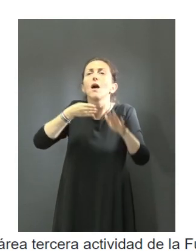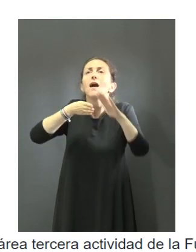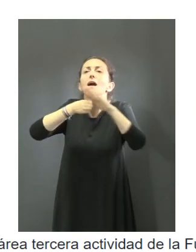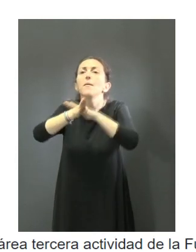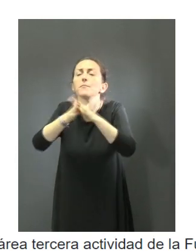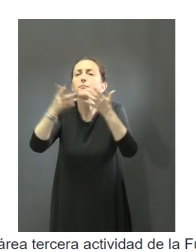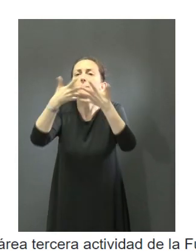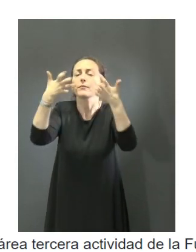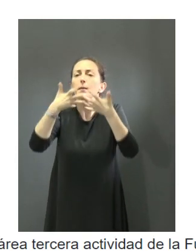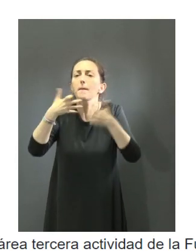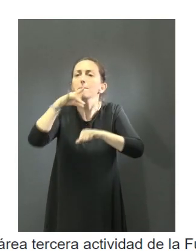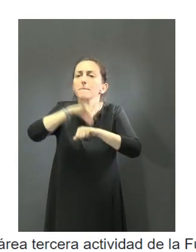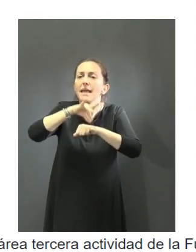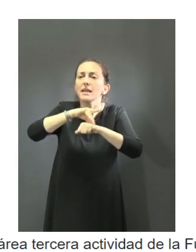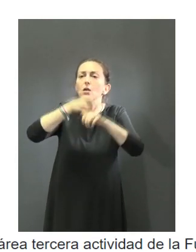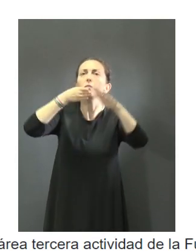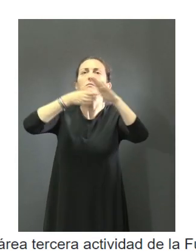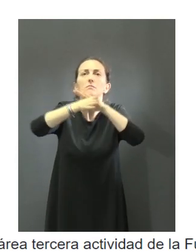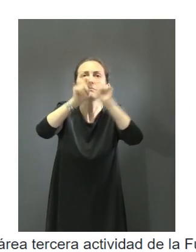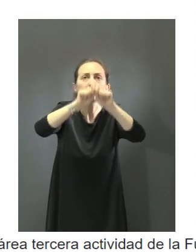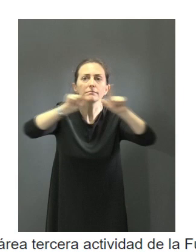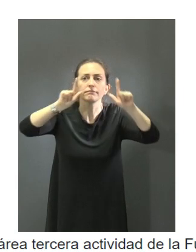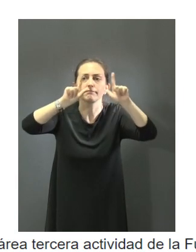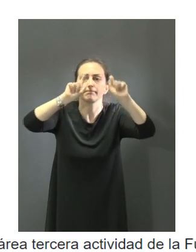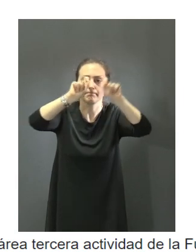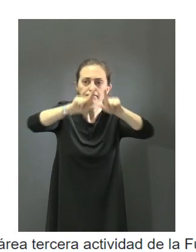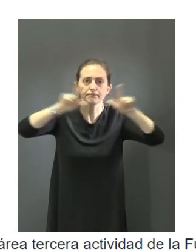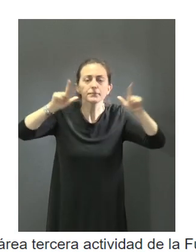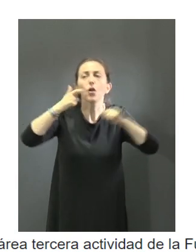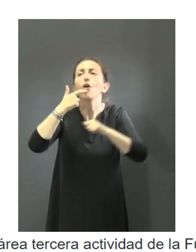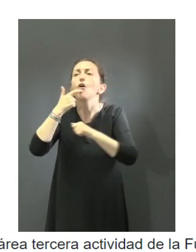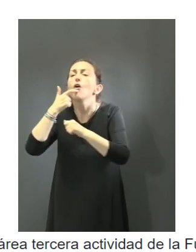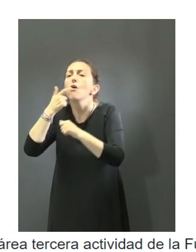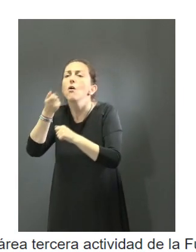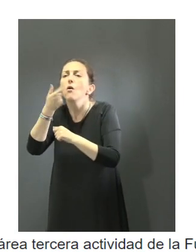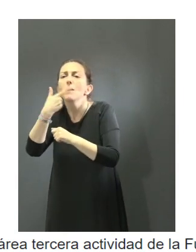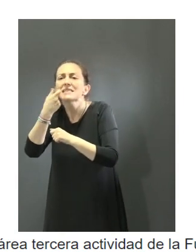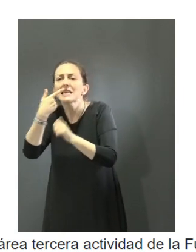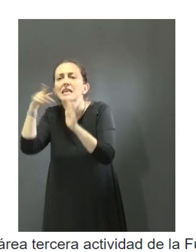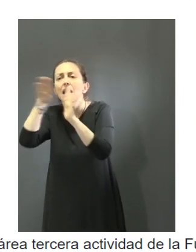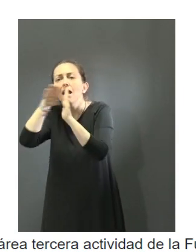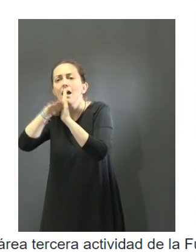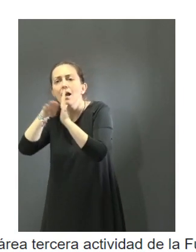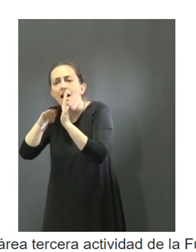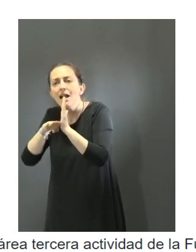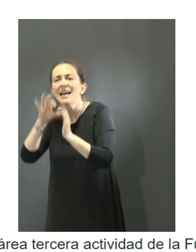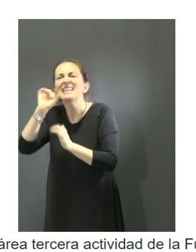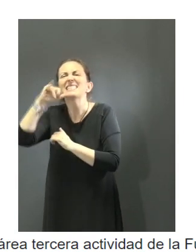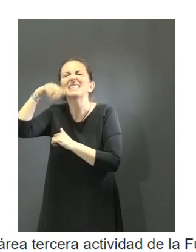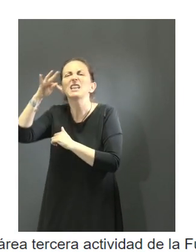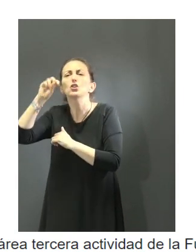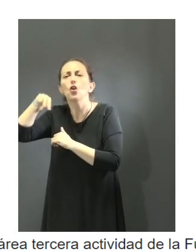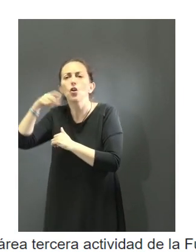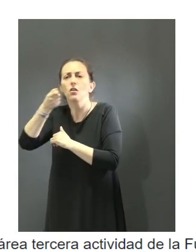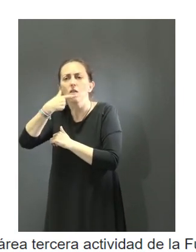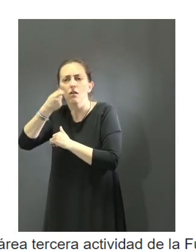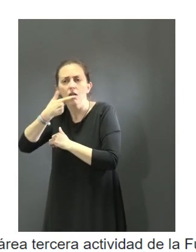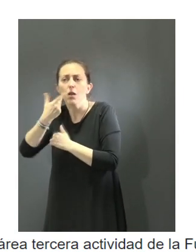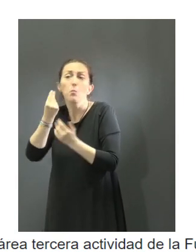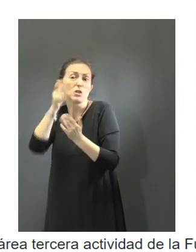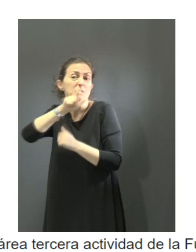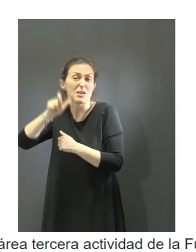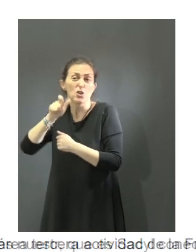el informe médico o una pauta de un Sintrón, que es un anticoagulante que toman